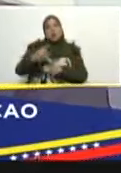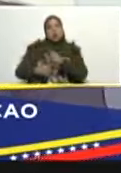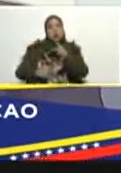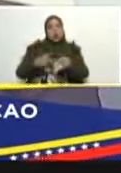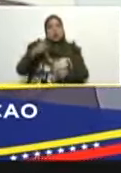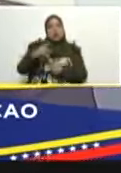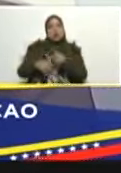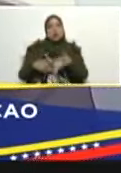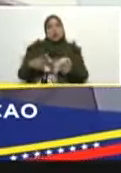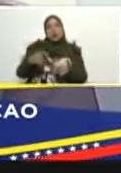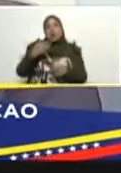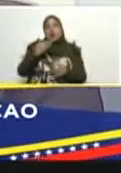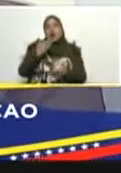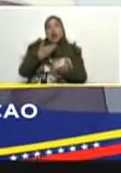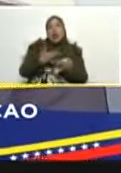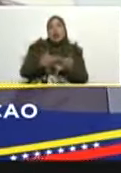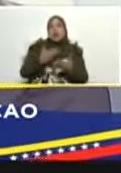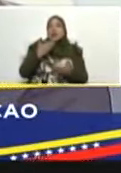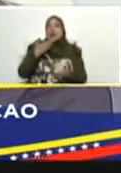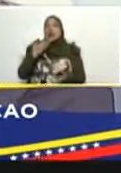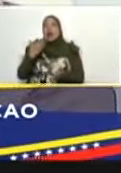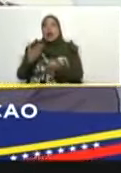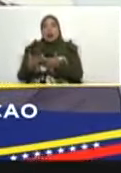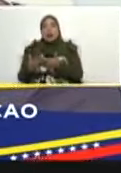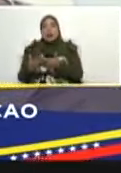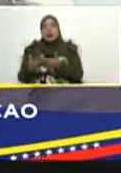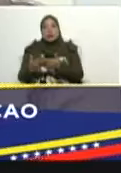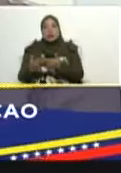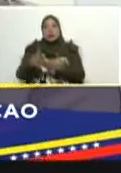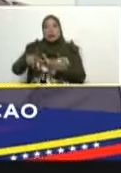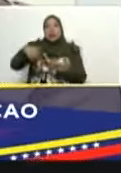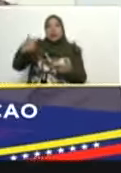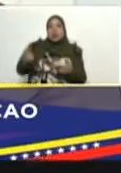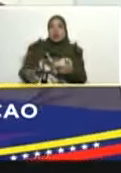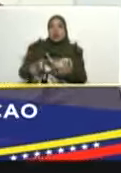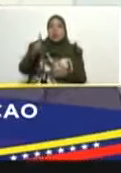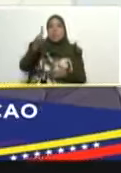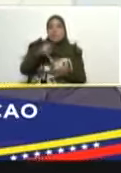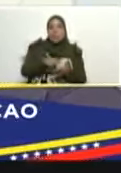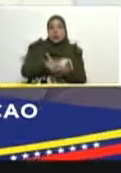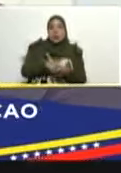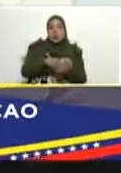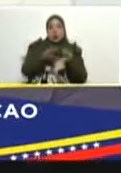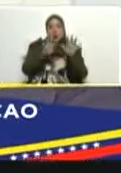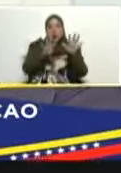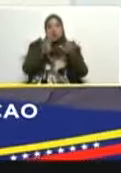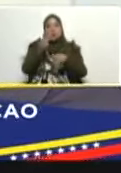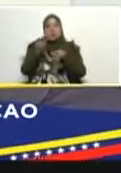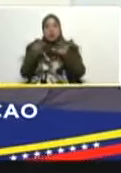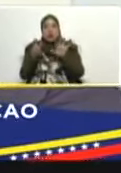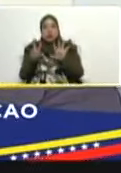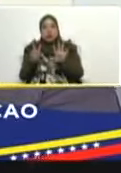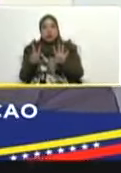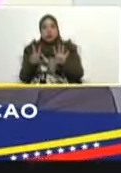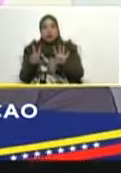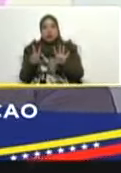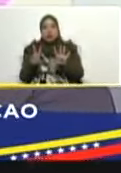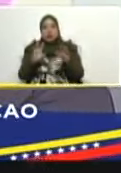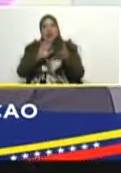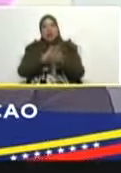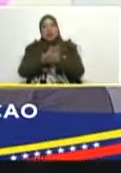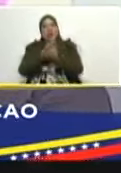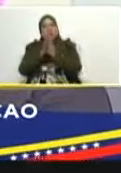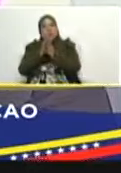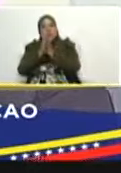le envían la gratitud, porque usted, después de 1927, logramos eliminar